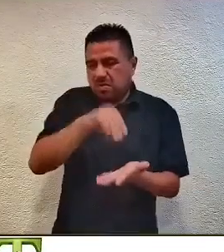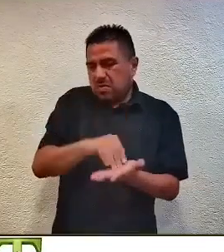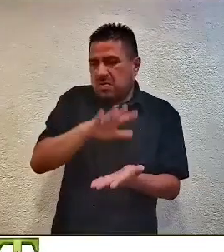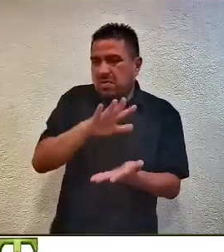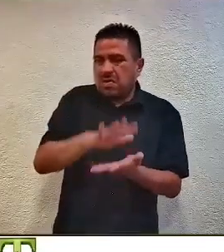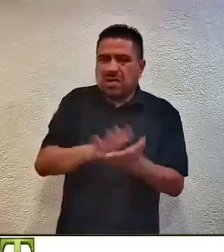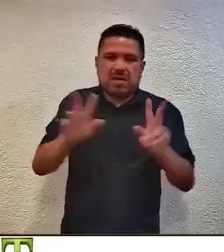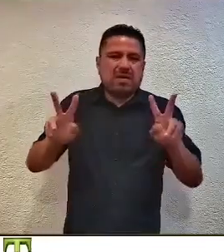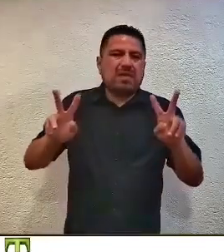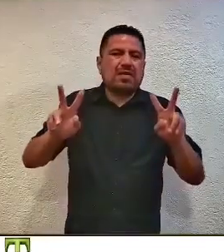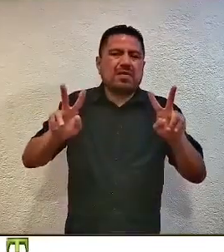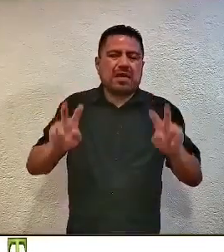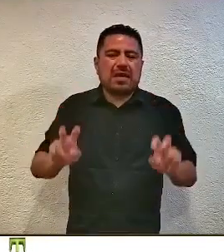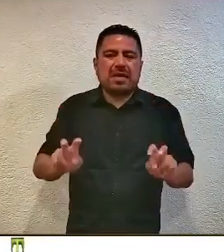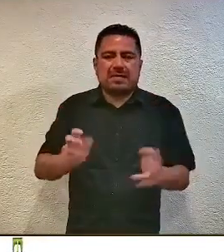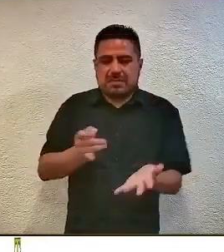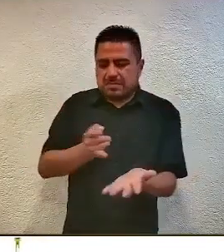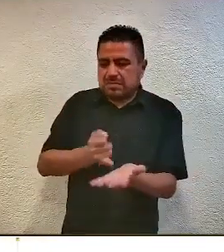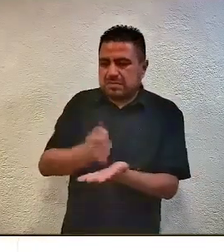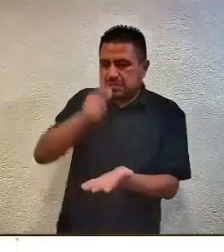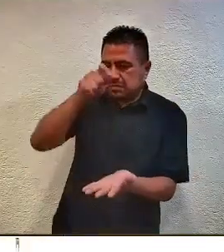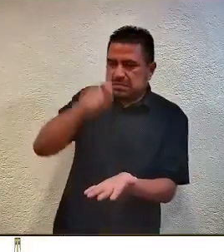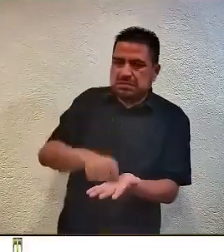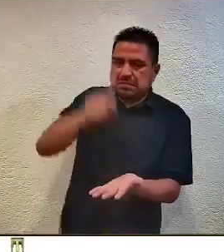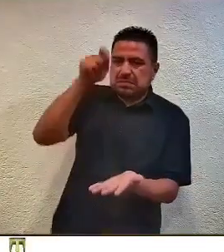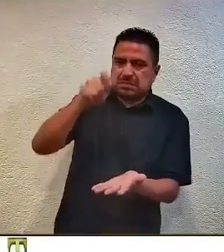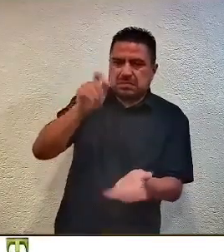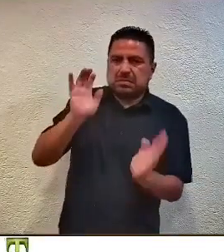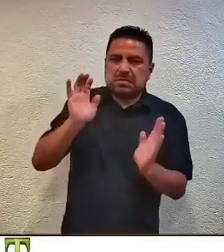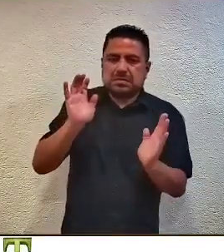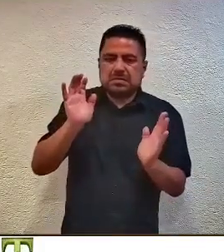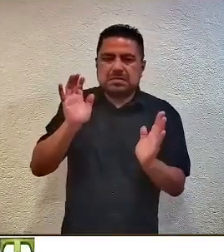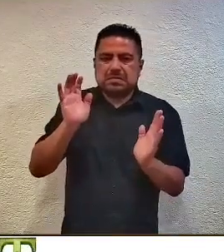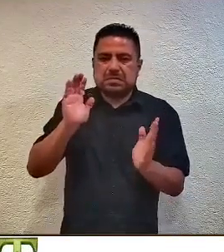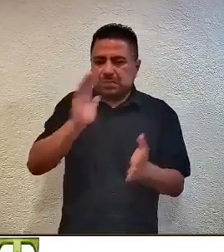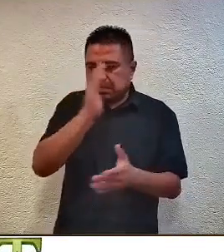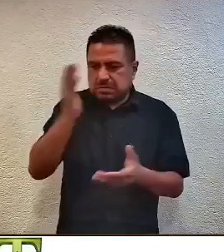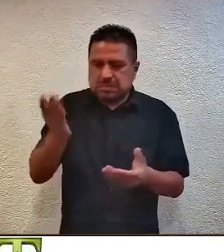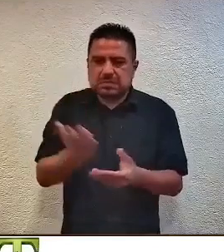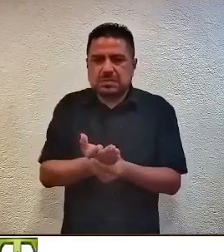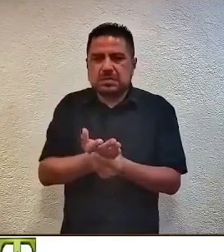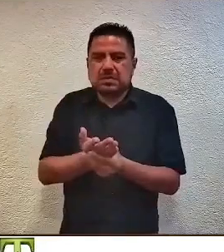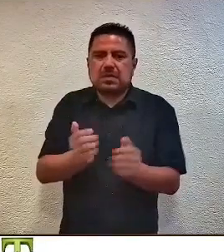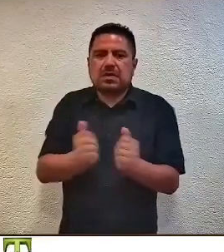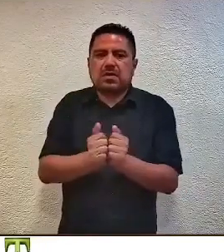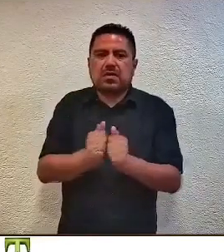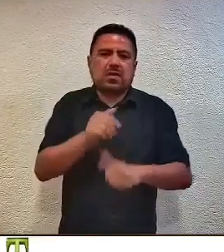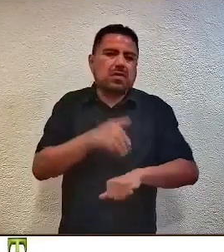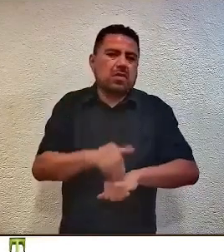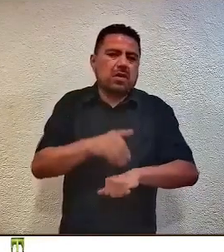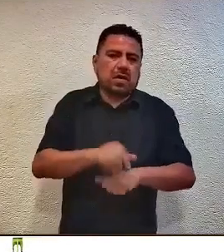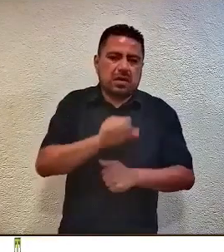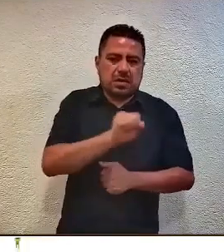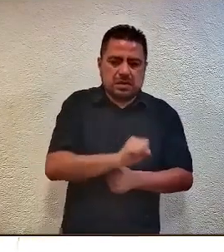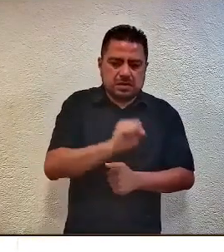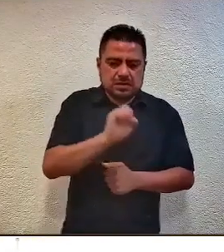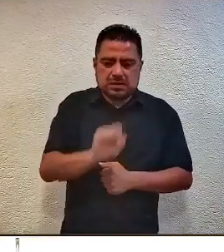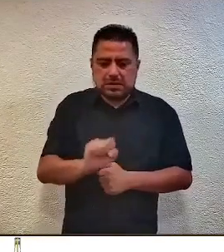establecidos en la sentencia, en el expediente identificado con la clave